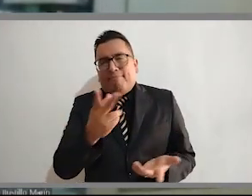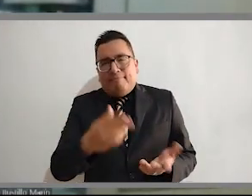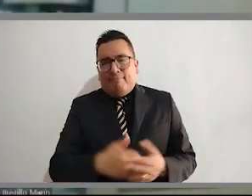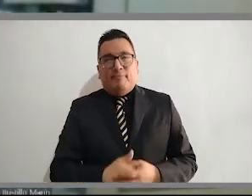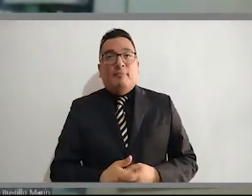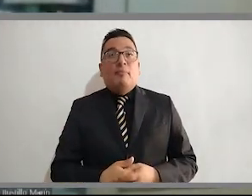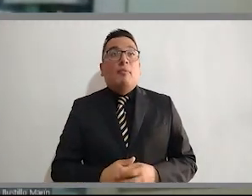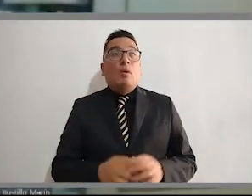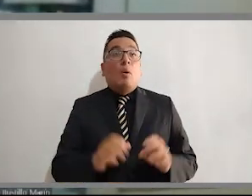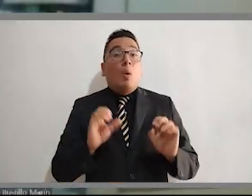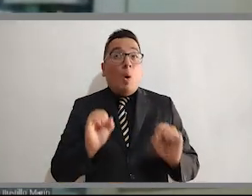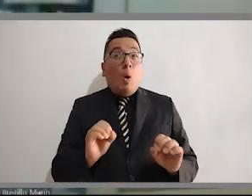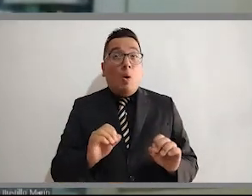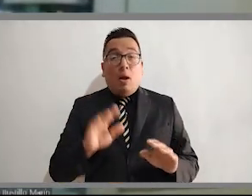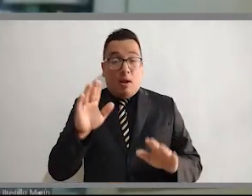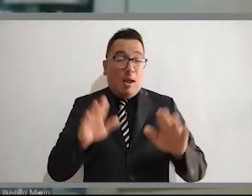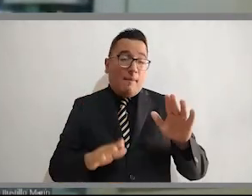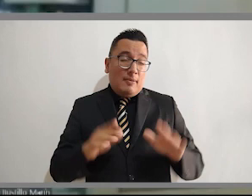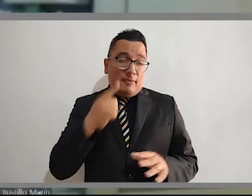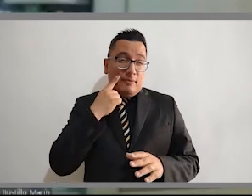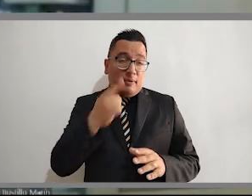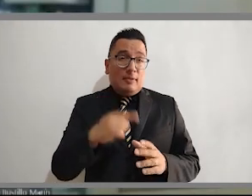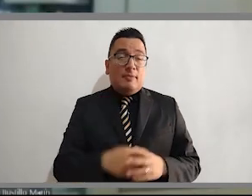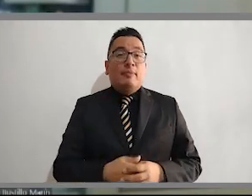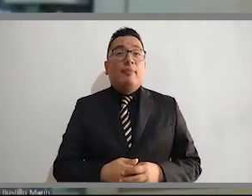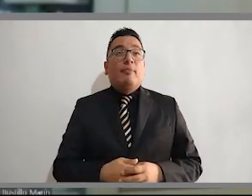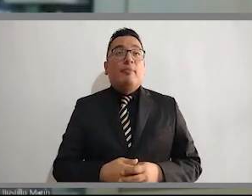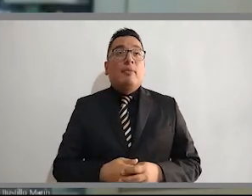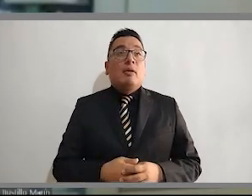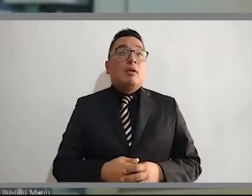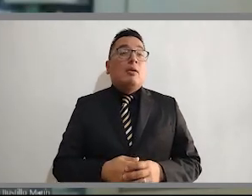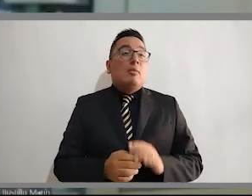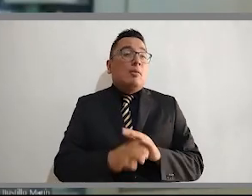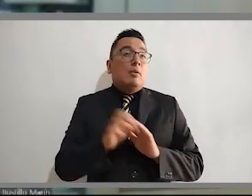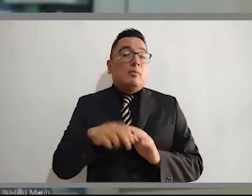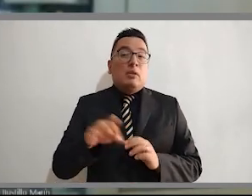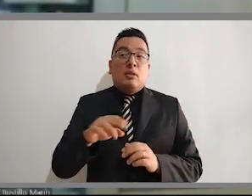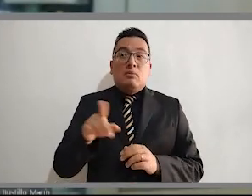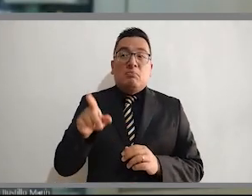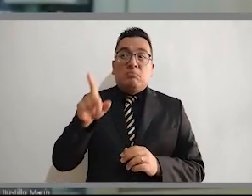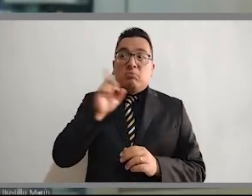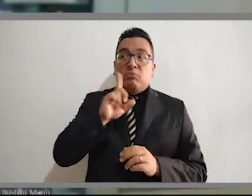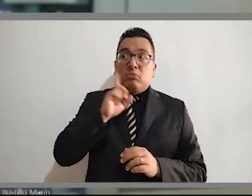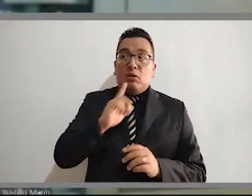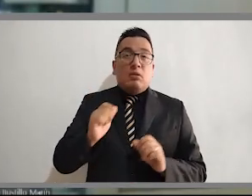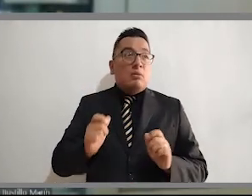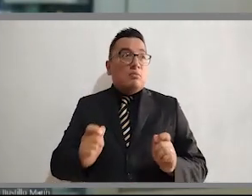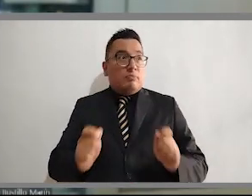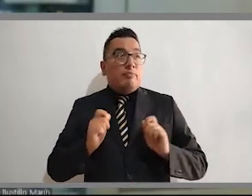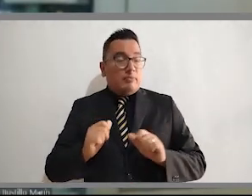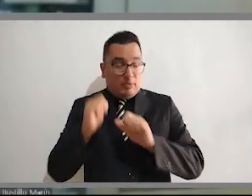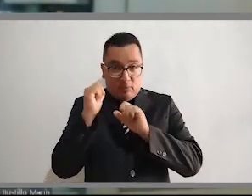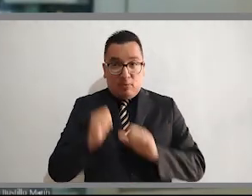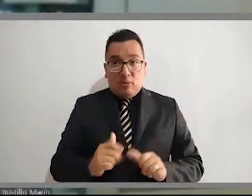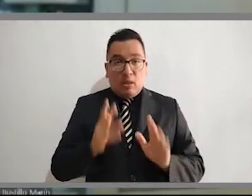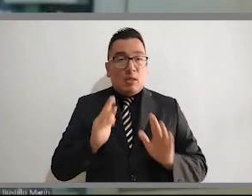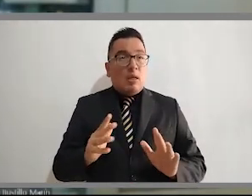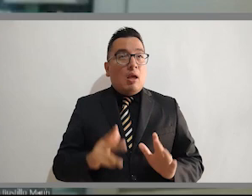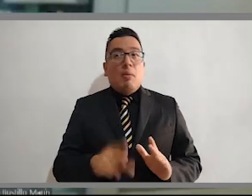cargo cuando pues no te dan los elementos para trabajar, pero no existe el elemento de género, por ejemplo, ¿no?